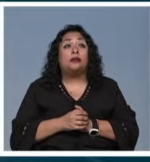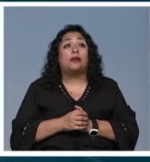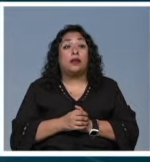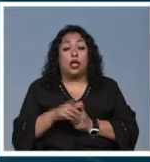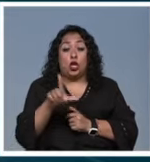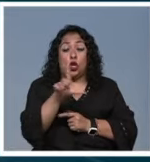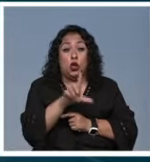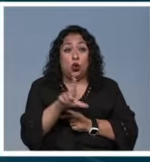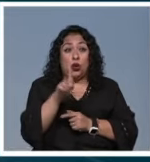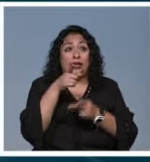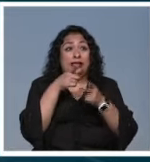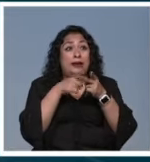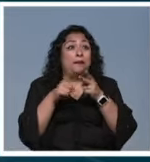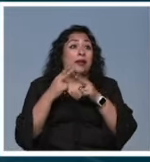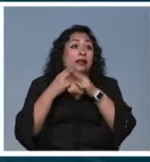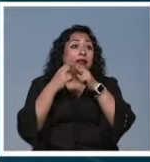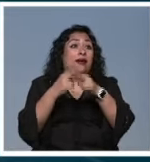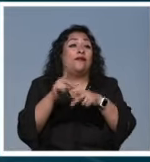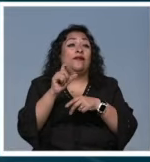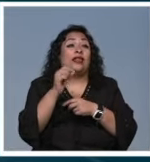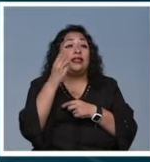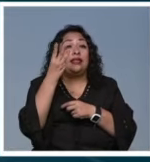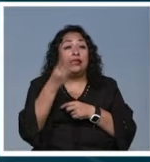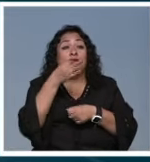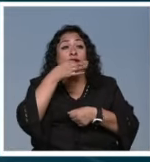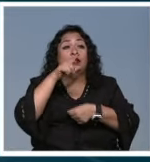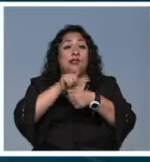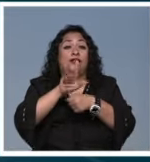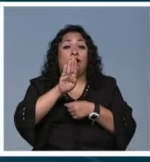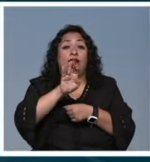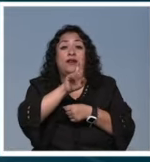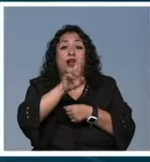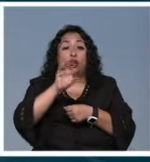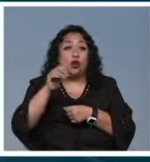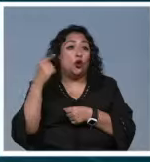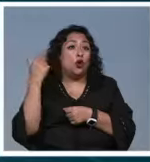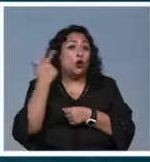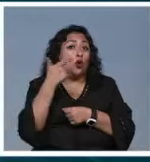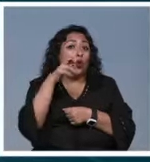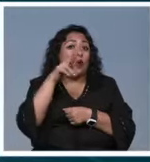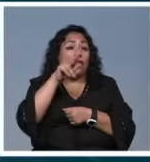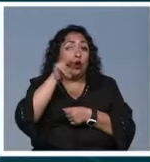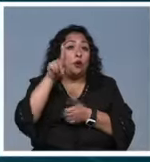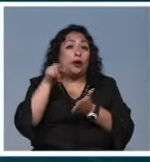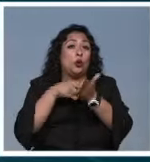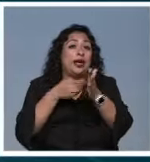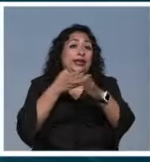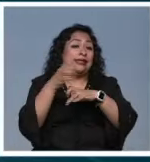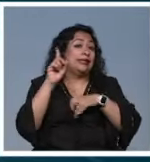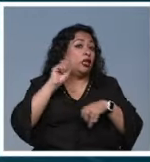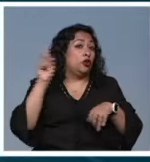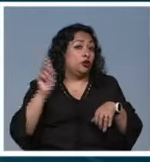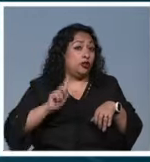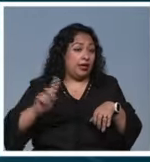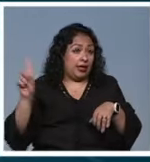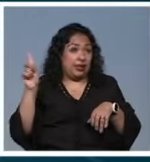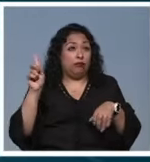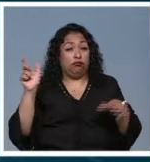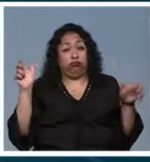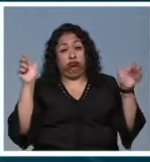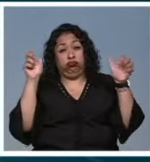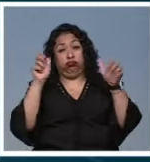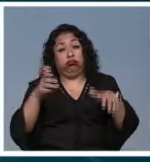Este lunes inició la edición número 23 del Festival Barroco de Guadalupe en el estado de Zacatecas, un evento